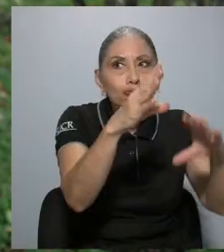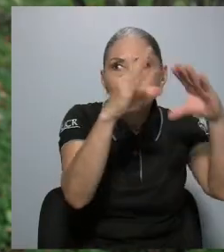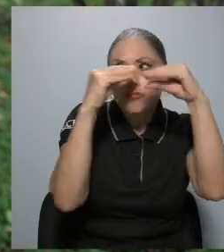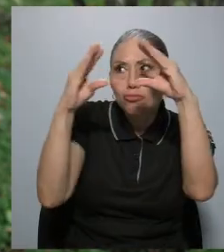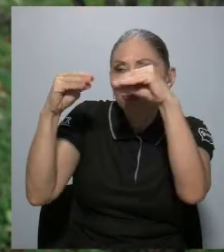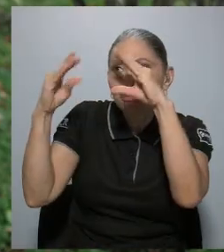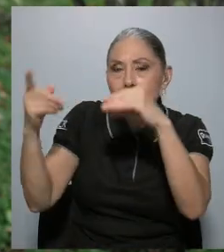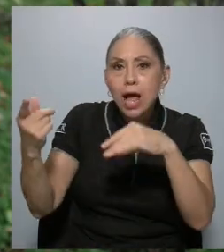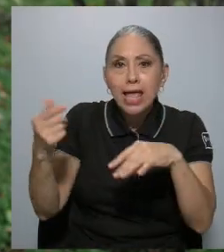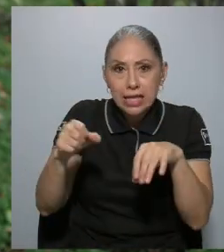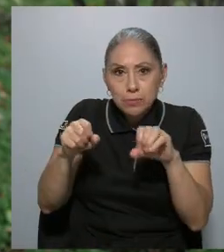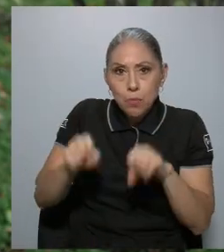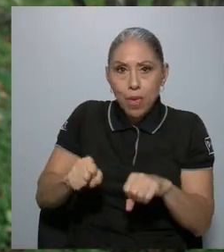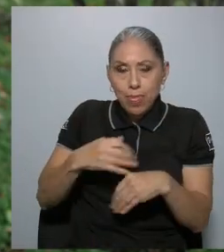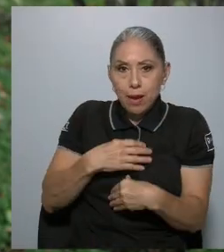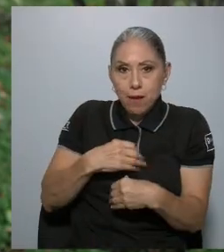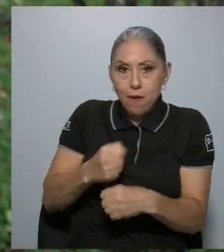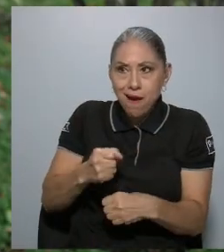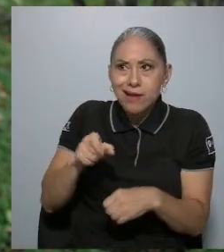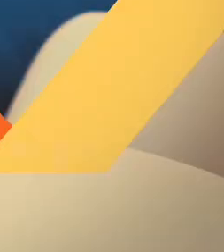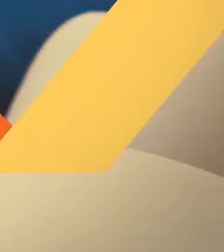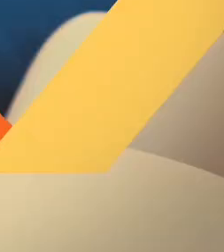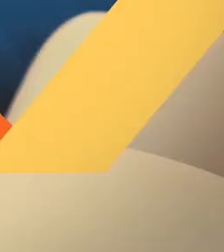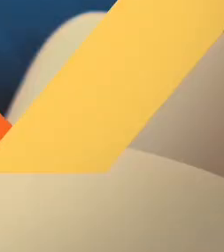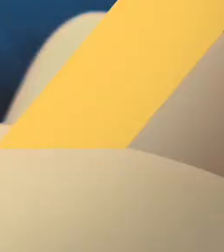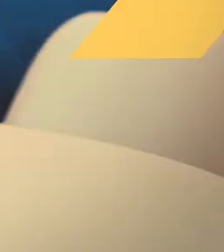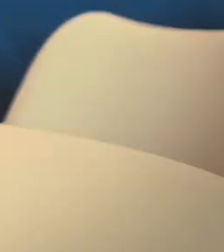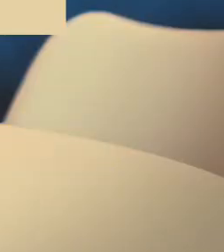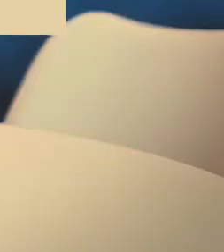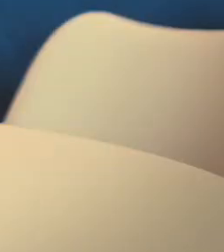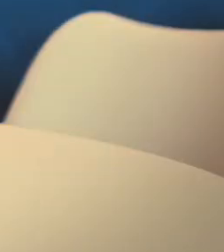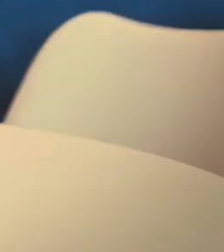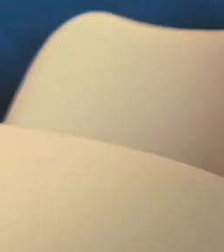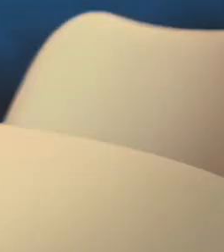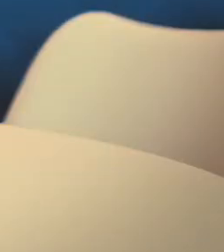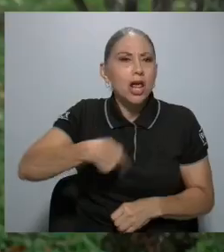saber de fuentes de información creíbles.